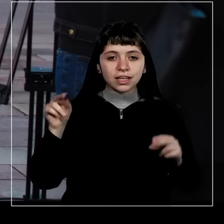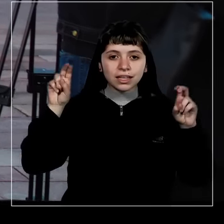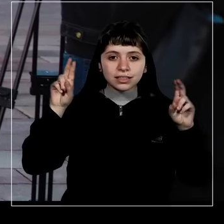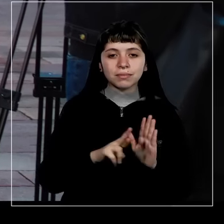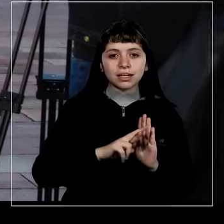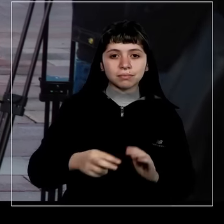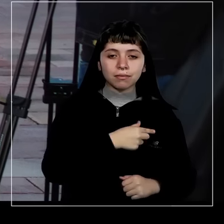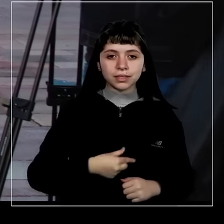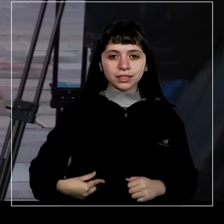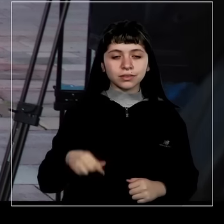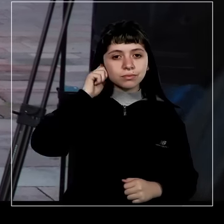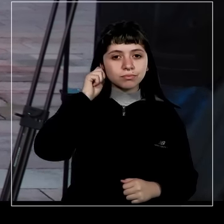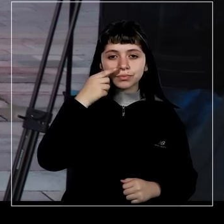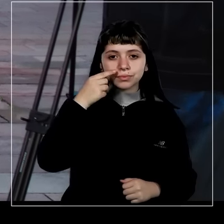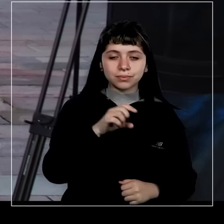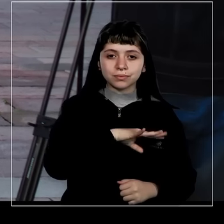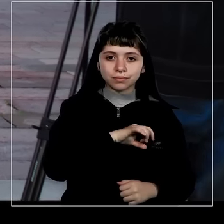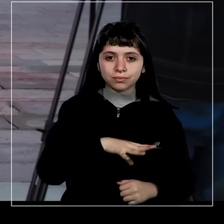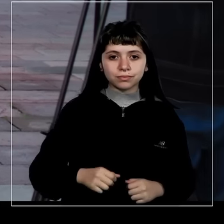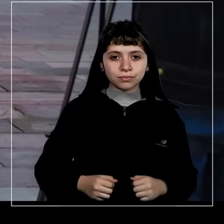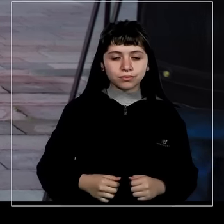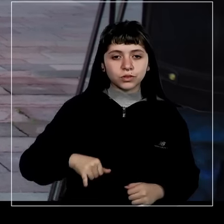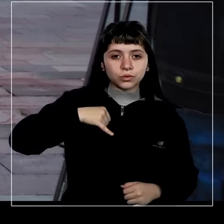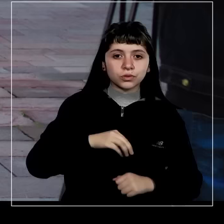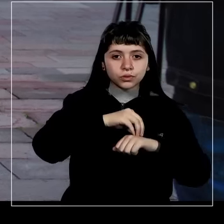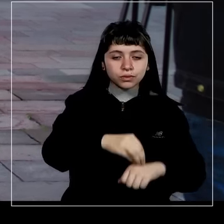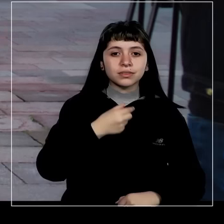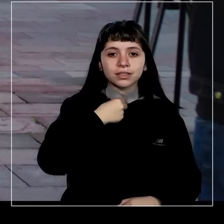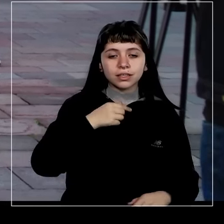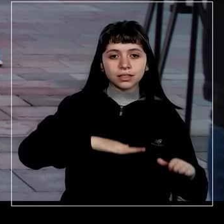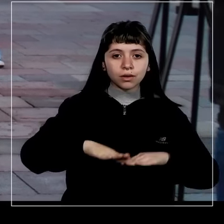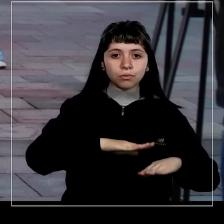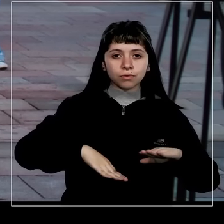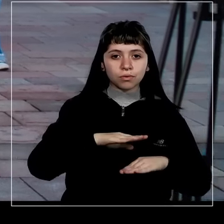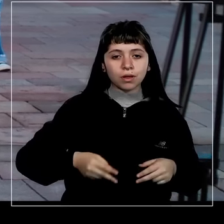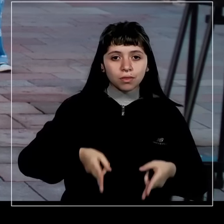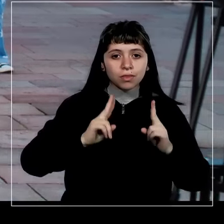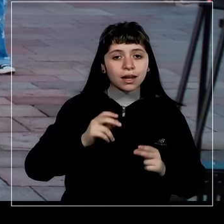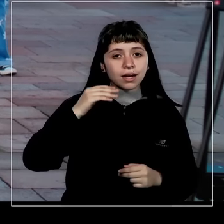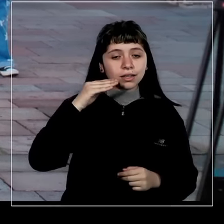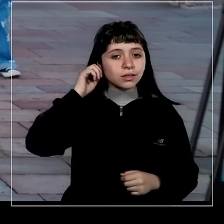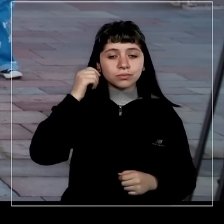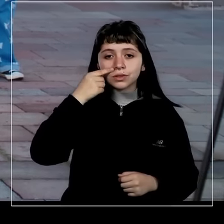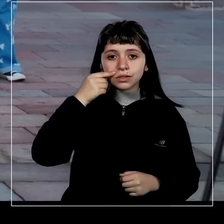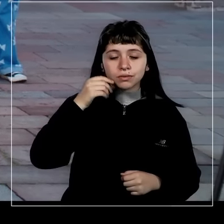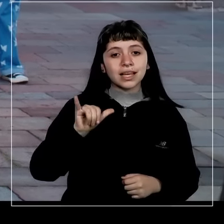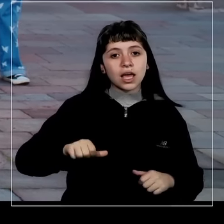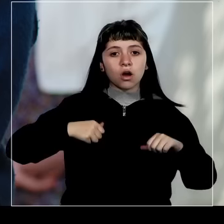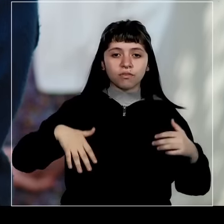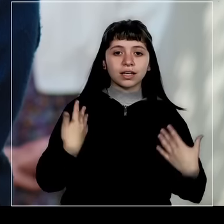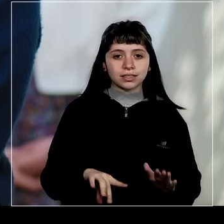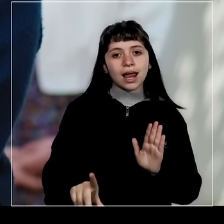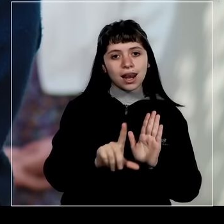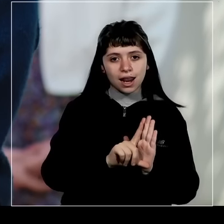Buenos días. Como representantes de las y los presidentes de curso de Chile, me enorgullece comunicar que la garantía y protección de los derechos